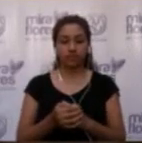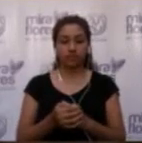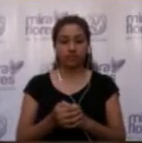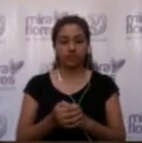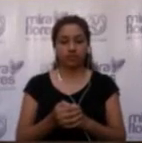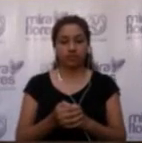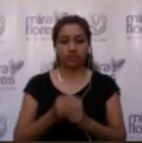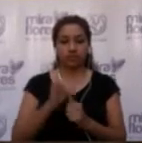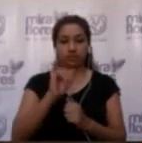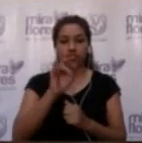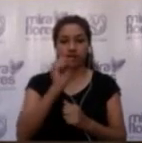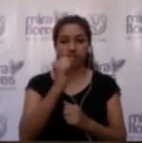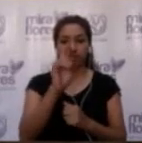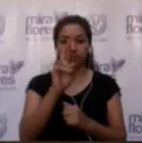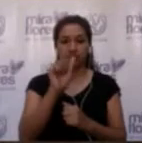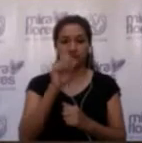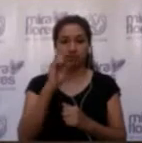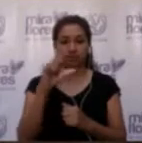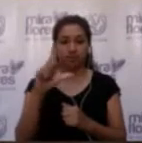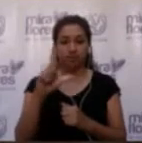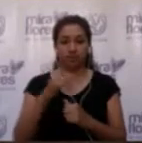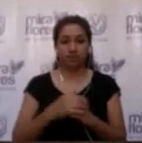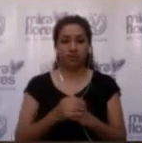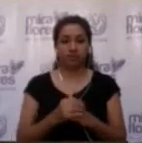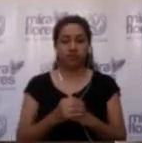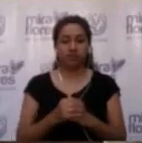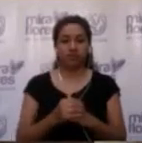Señor Israel Orlando Acuña Huoncoquis. Presente.